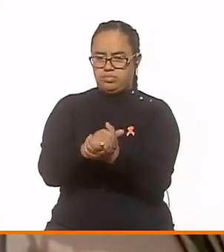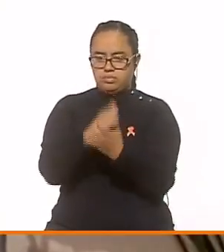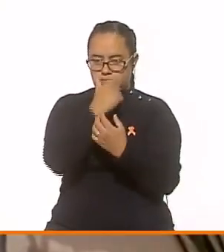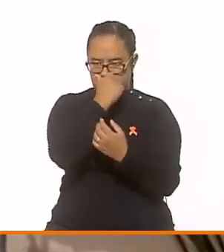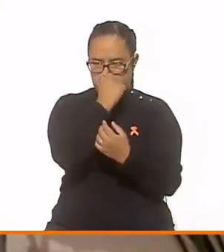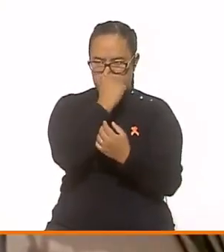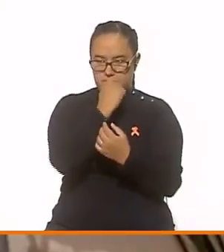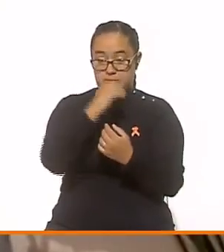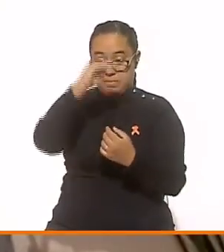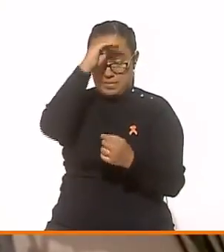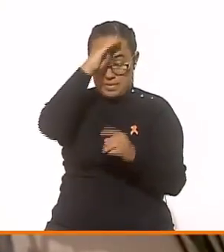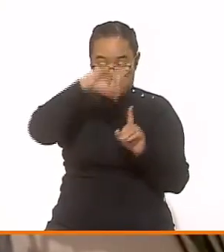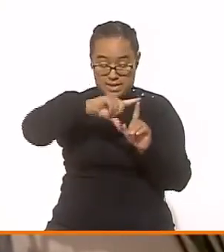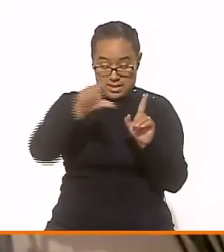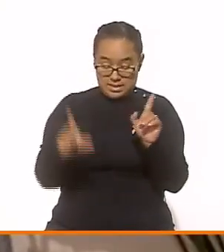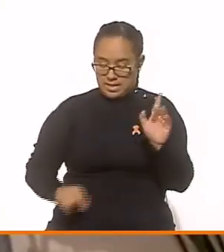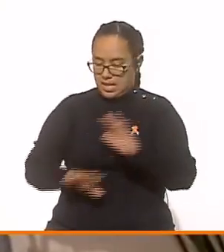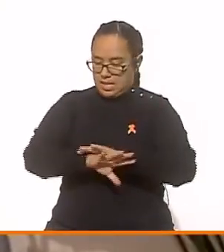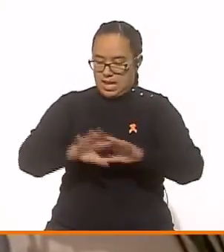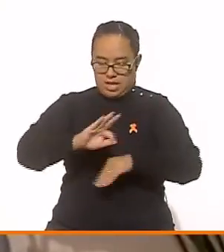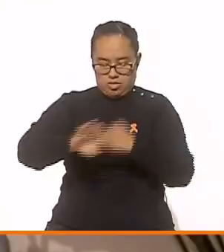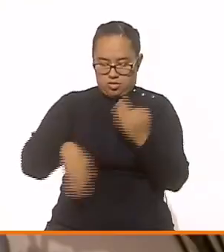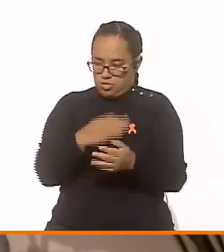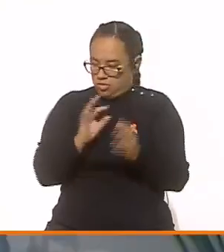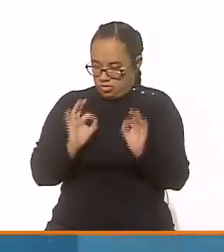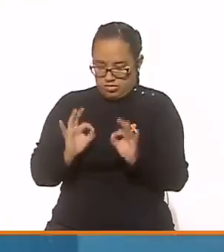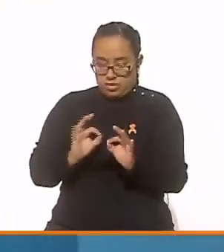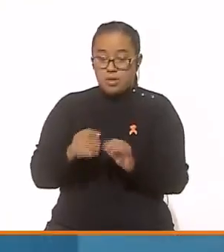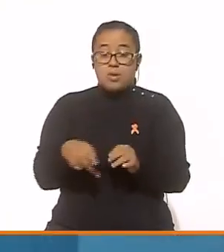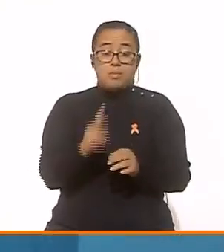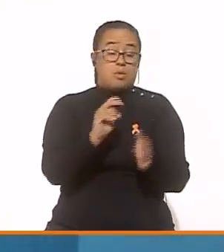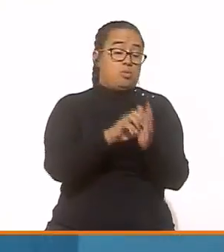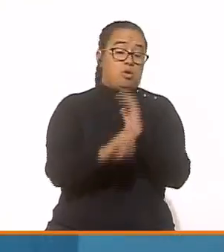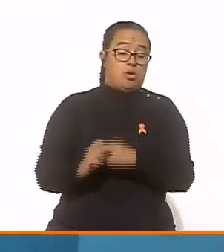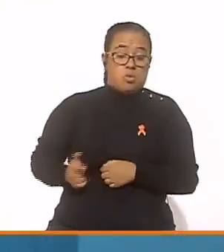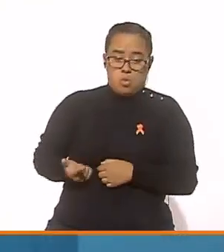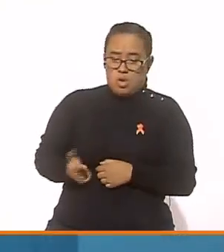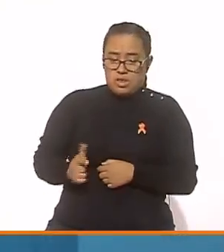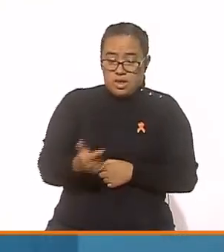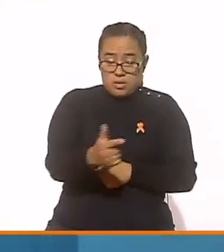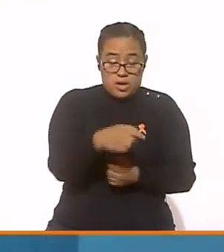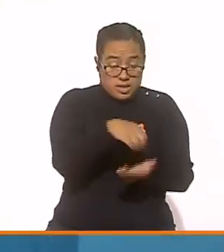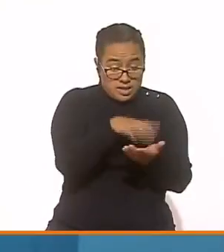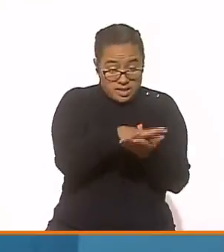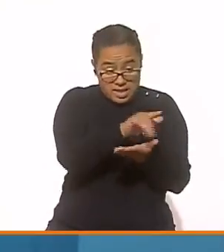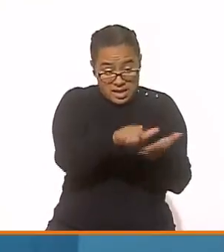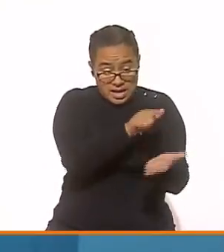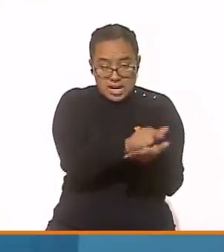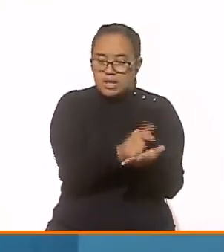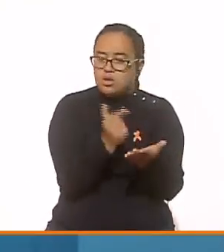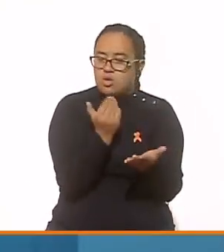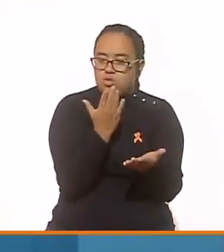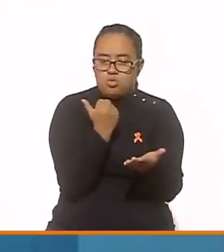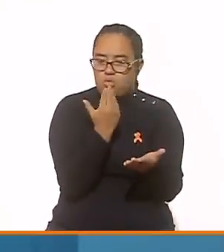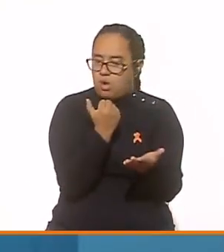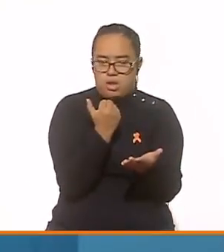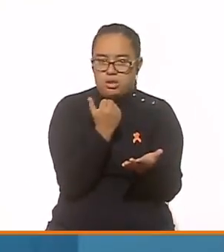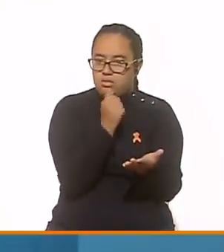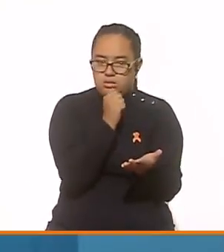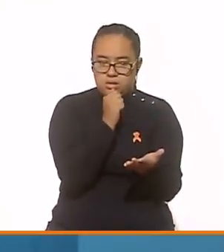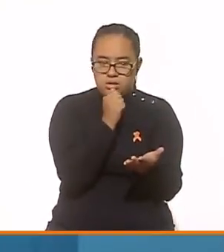plenamente reconocido en todo el país. Sin Ujú. embargo, había todavía estados como Guanajuato que no lo tenían legislado, sino que era una